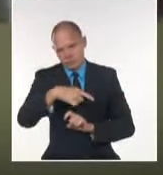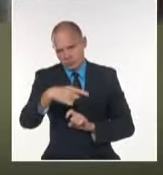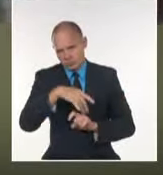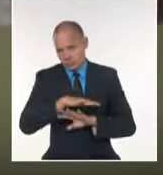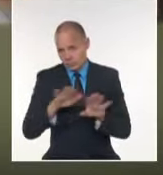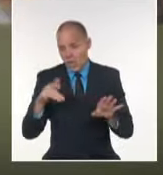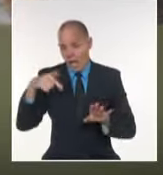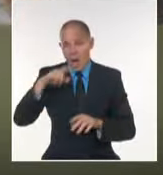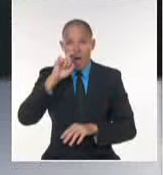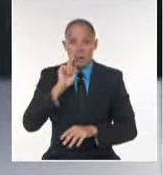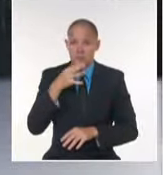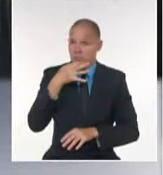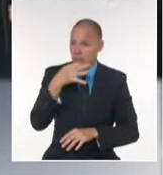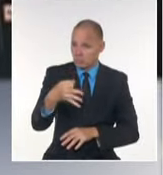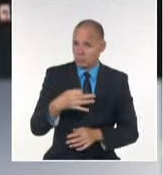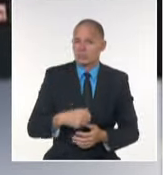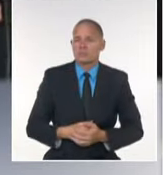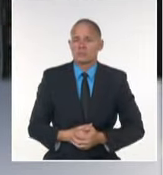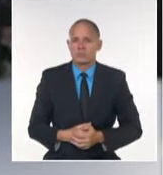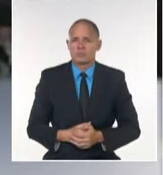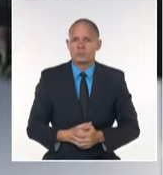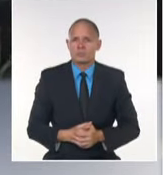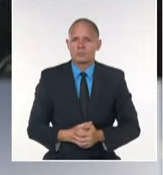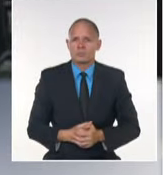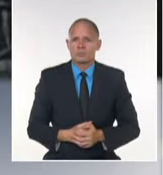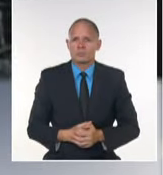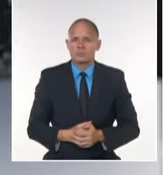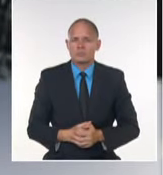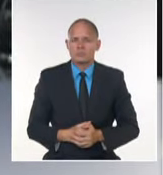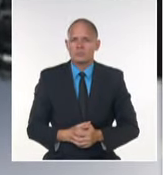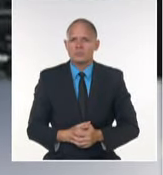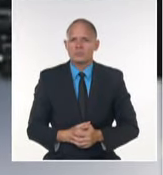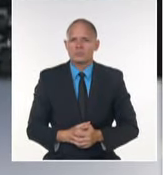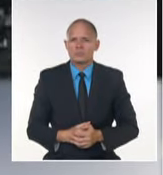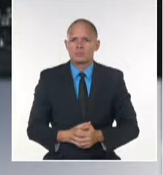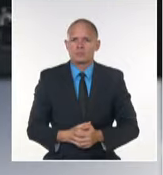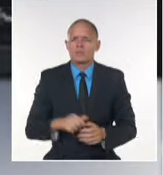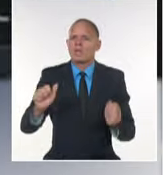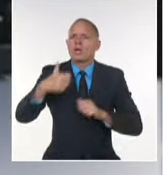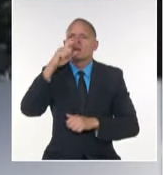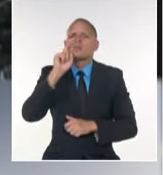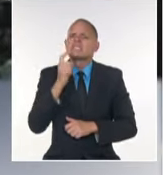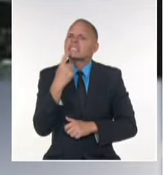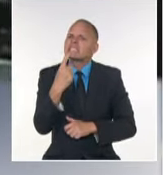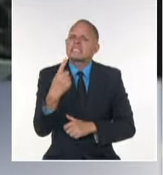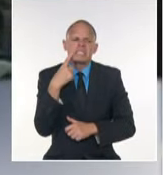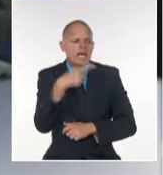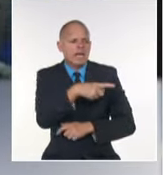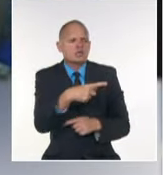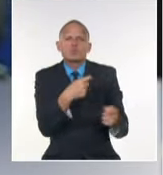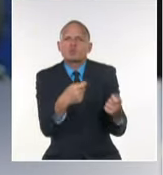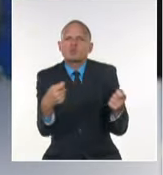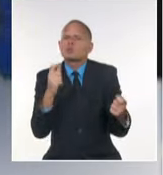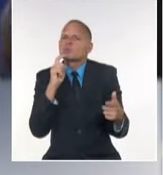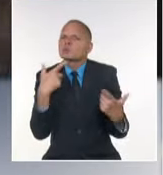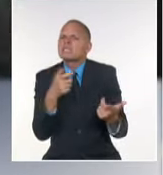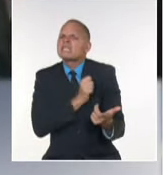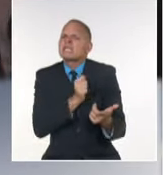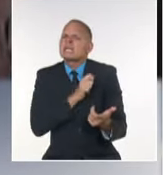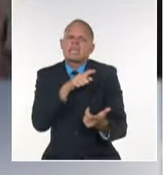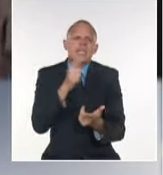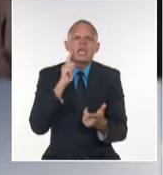prensa internacional. ¿Por qué quieren meter a Venezuela en una guerra civil otra vez? ¿Por qué?